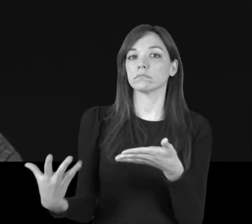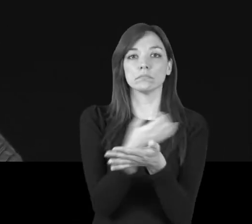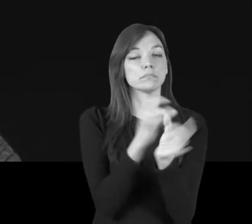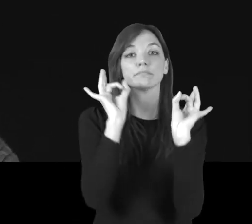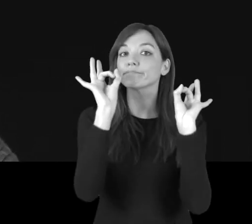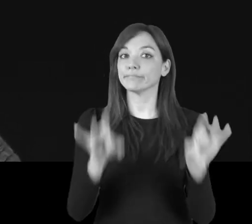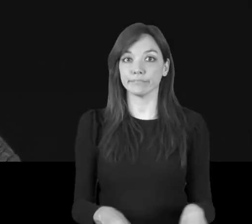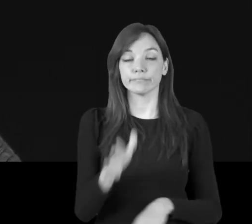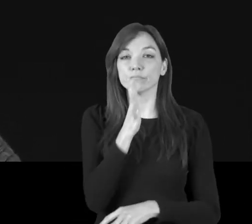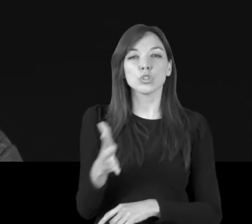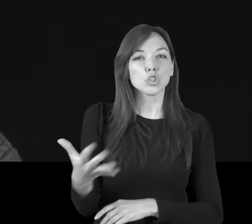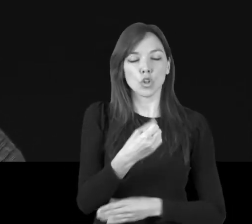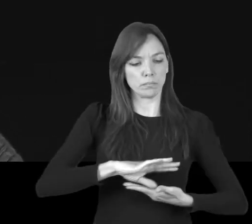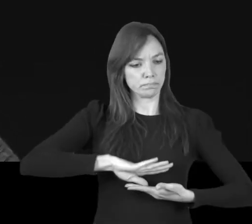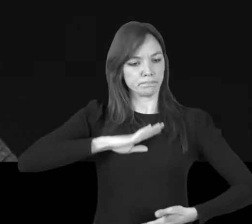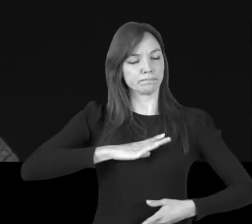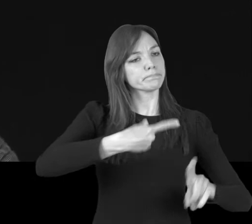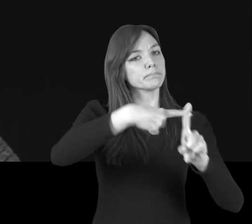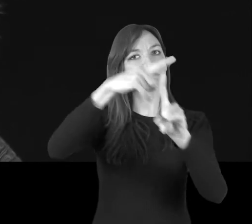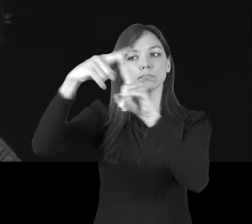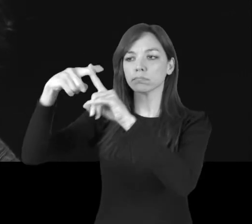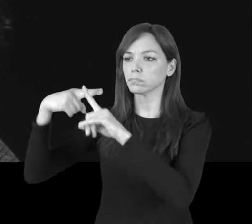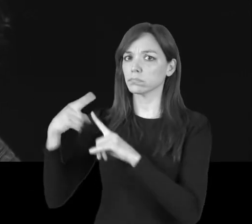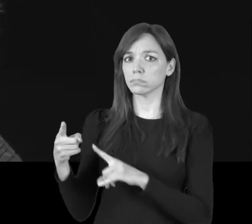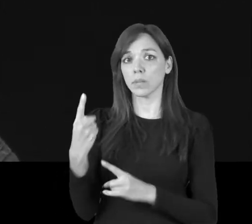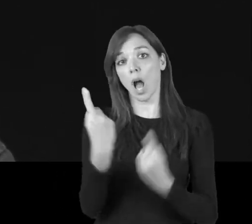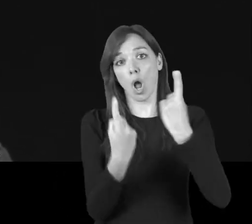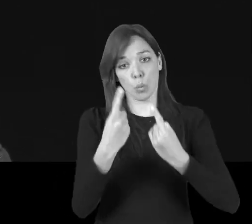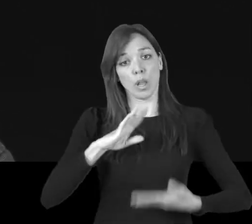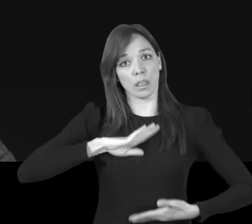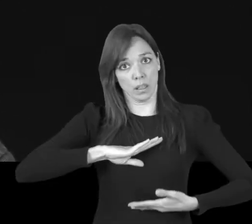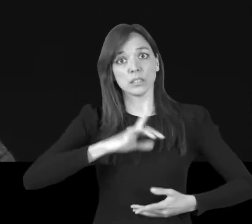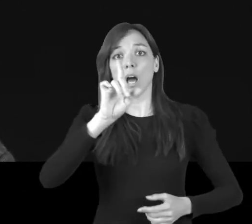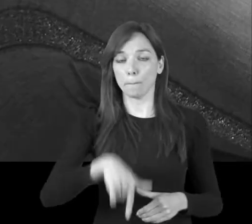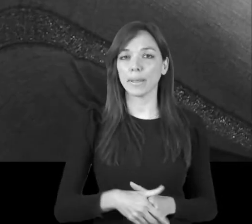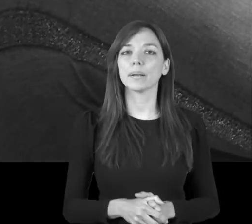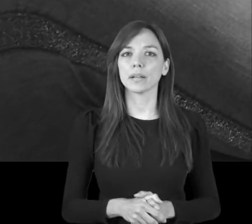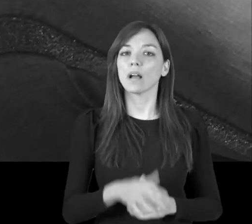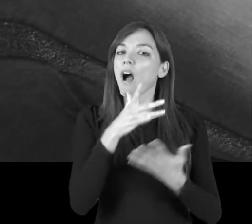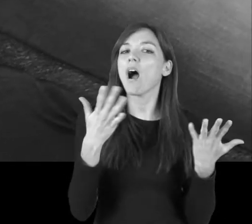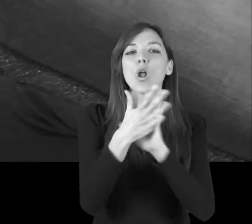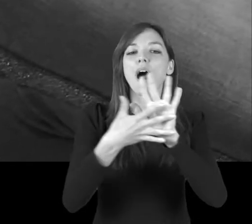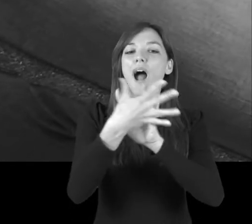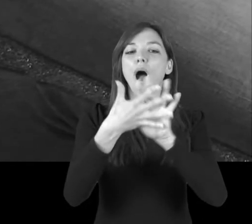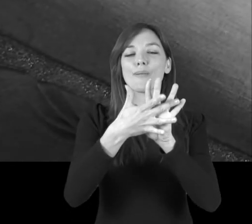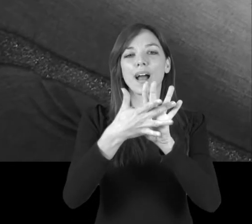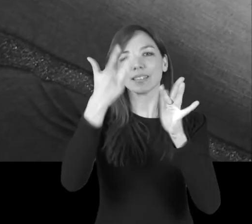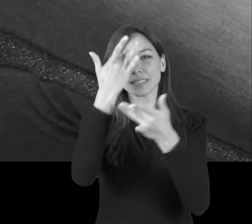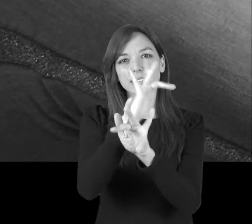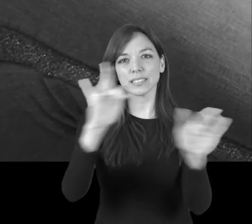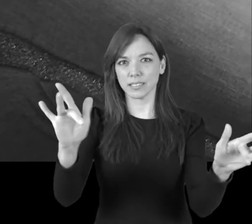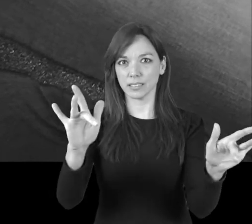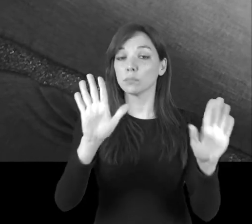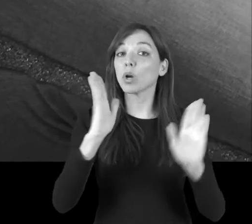educar exactamente a todo el mundo igual, porque todos tenemos capacidades y todos tenemos discapacidades. Es que ahora mismo estamos hablando